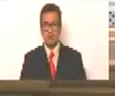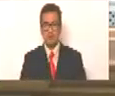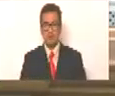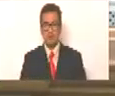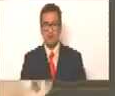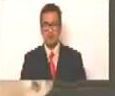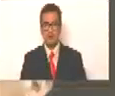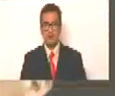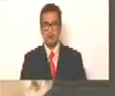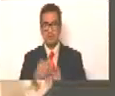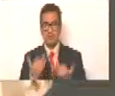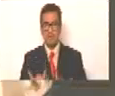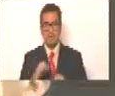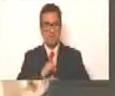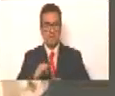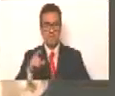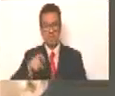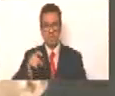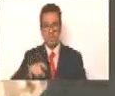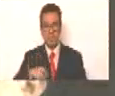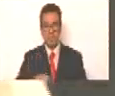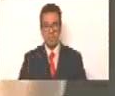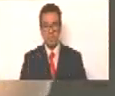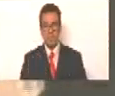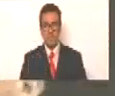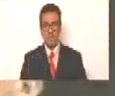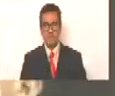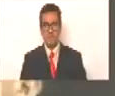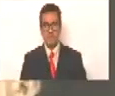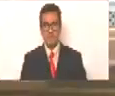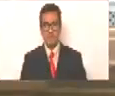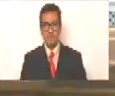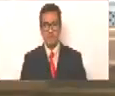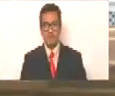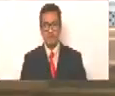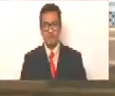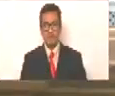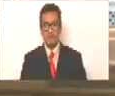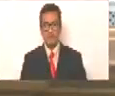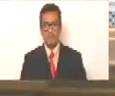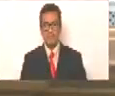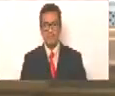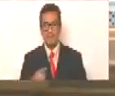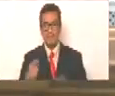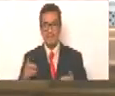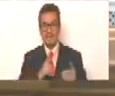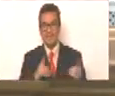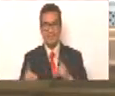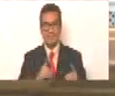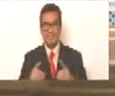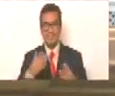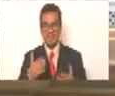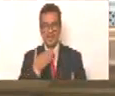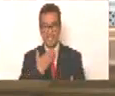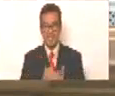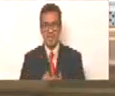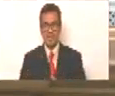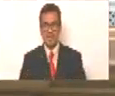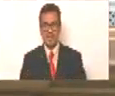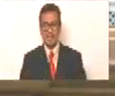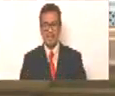Es necesario. Muchísimas gracias. Lo que pasa es que es pertinente. Pero no puedo hacer diálogo, diputada. Muchísimas gracias. Le corresponde